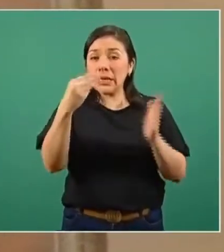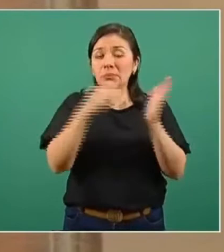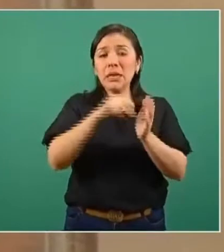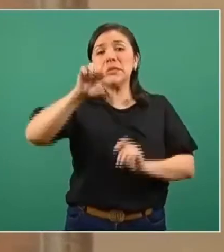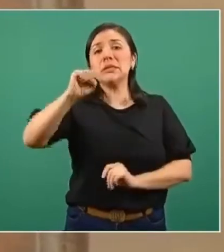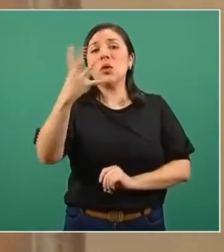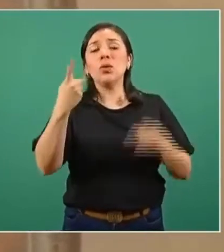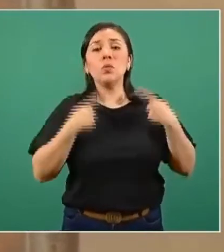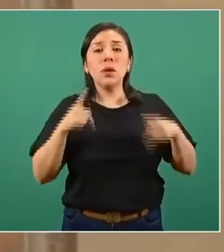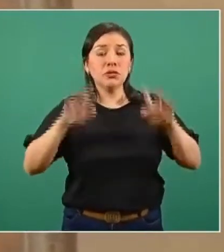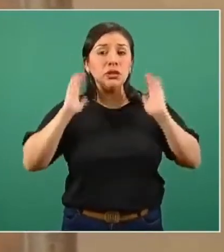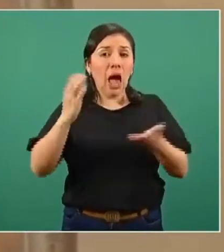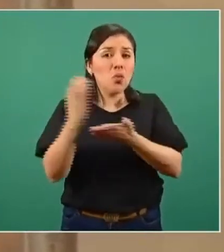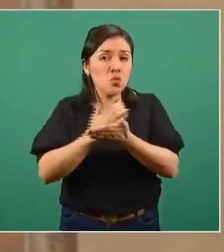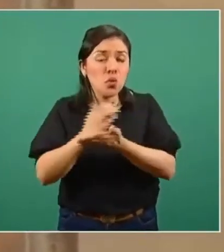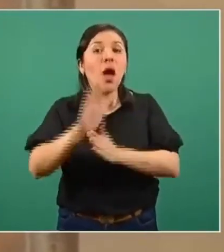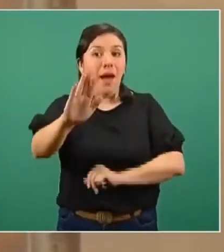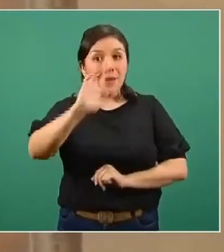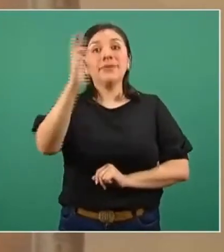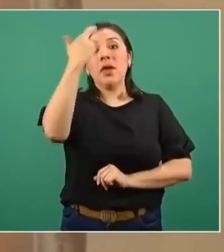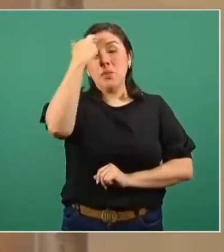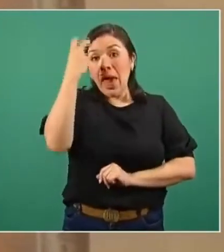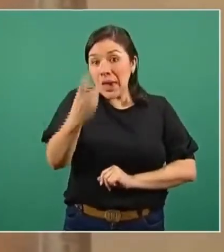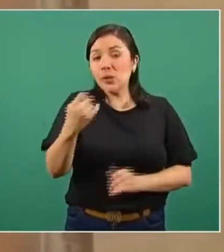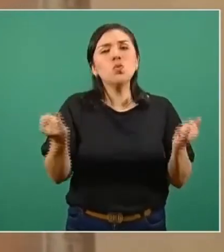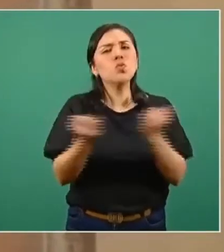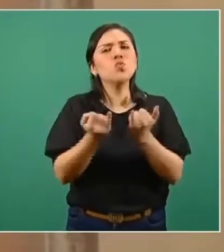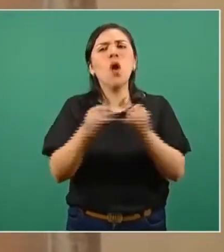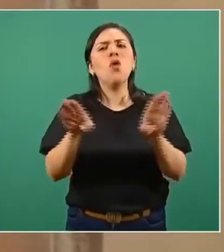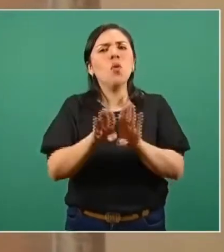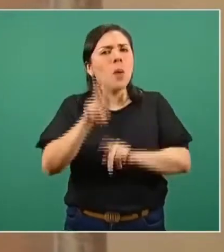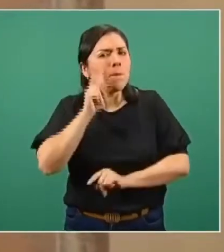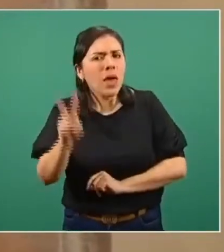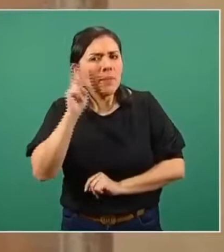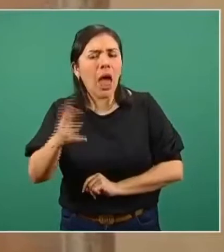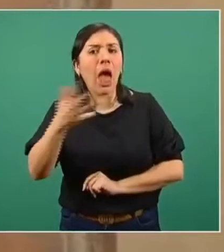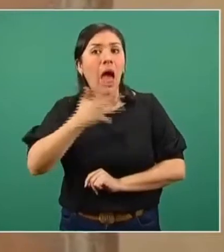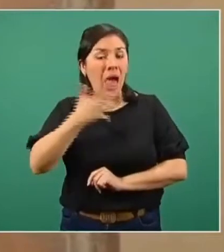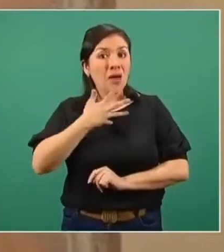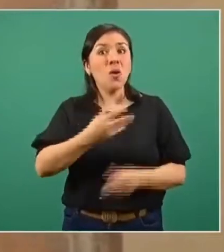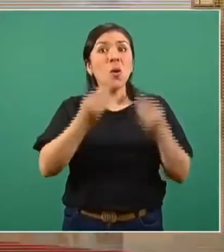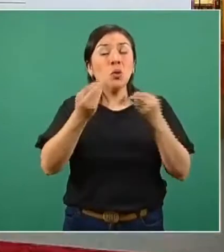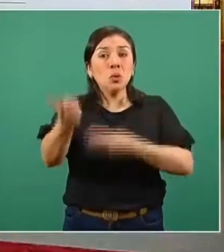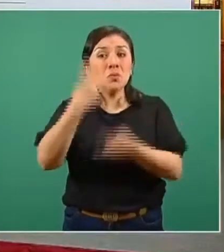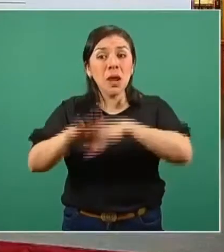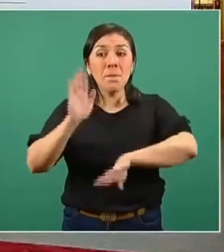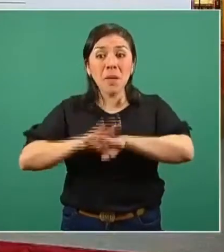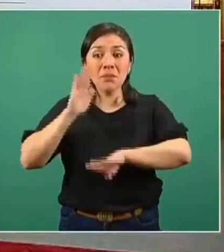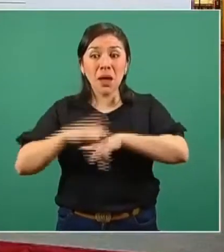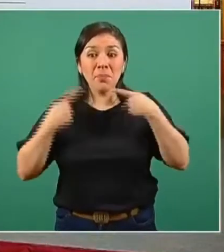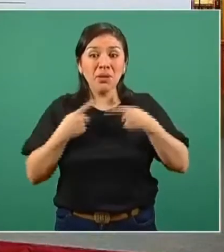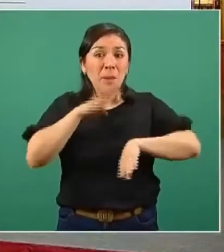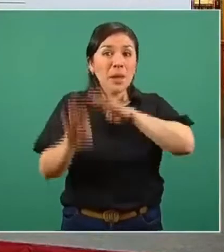1.403.064 personas recuperadas, siempre recordando que así como existe un exceso de mortalidad que no